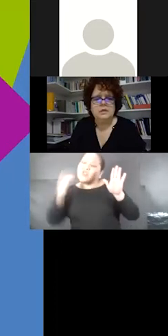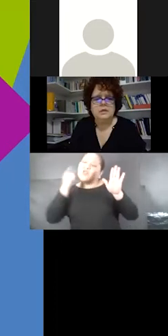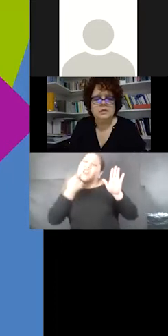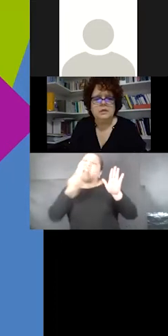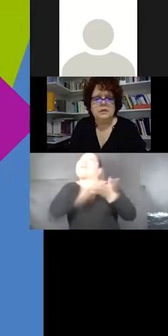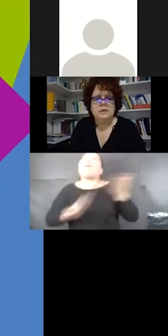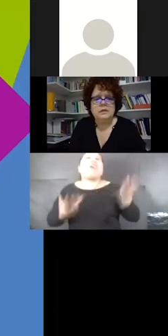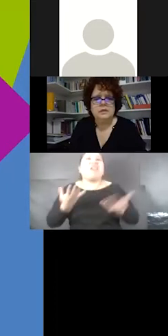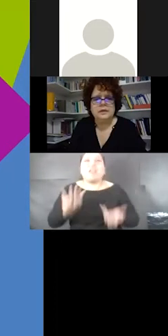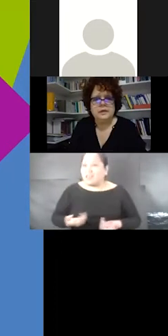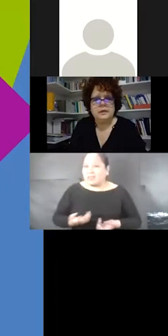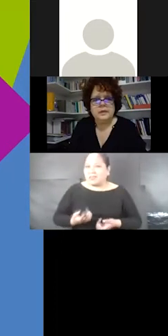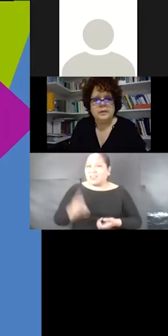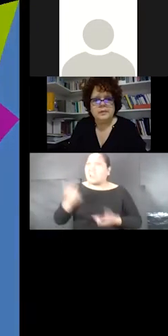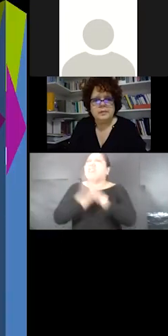sorda.